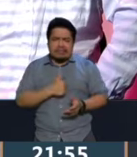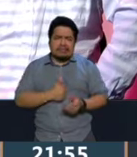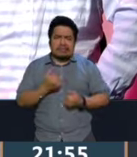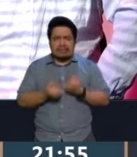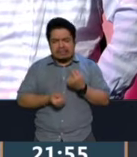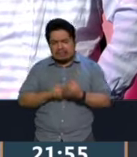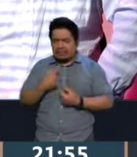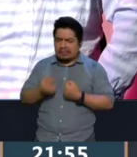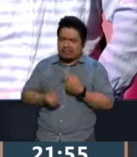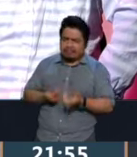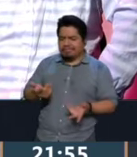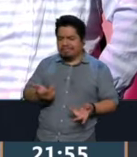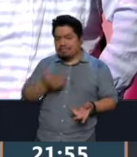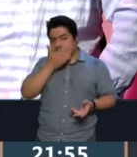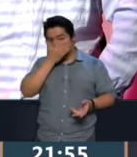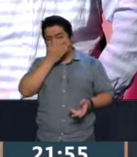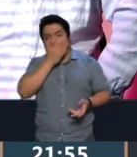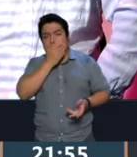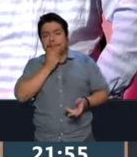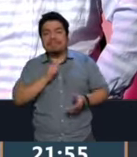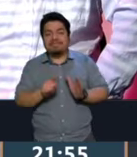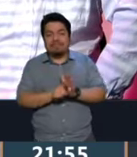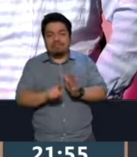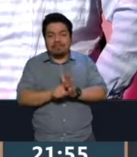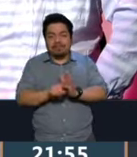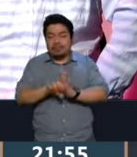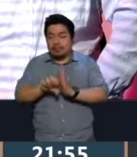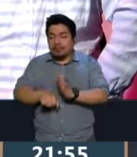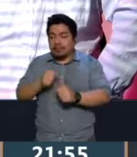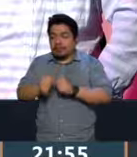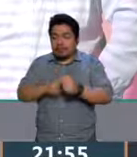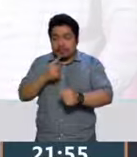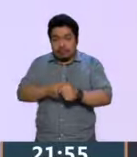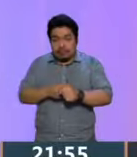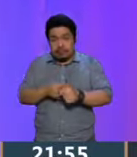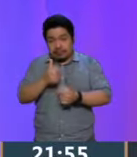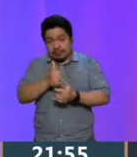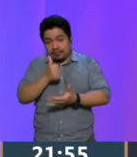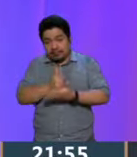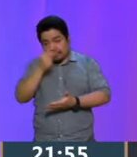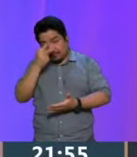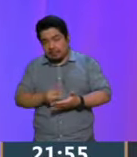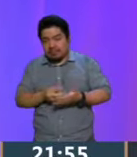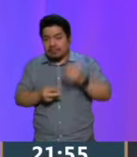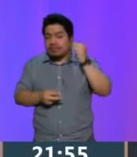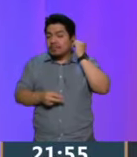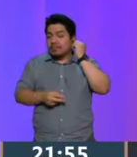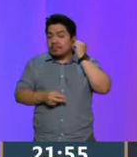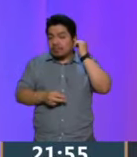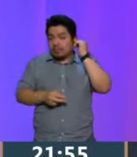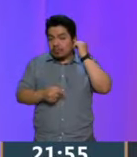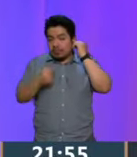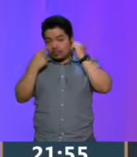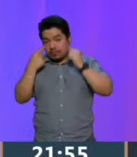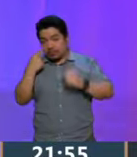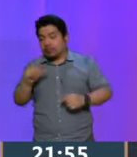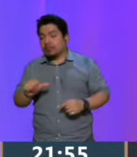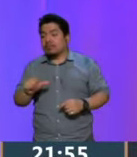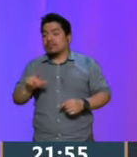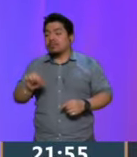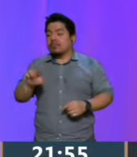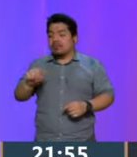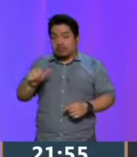algunos hechos que son alarmantes en cuanto a tema de seguridad en la ciudad. Lo vemos con el último atentado a Alessandra Rojo de la